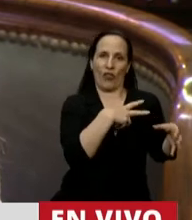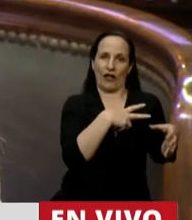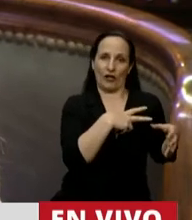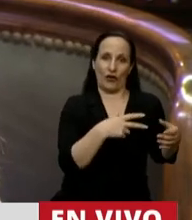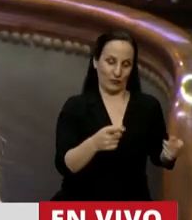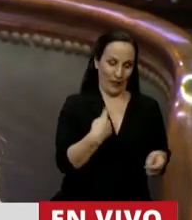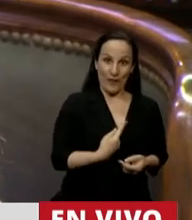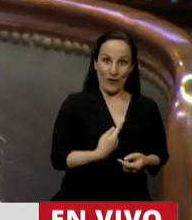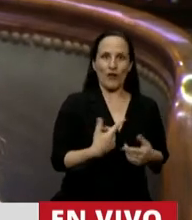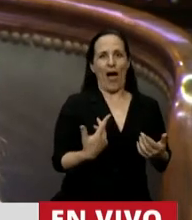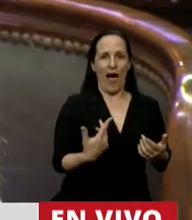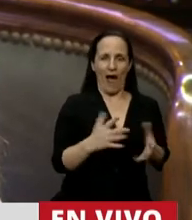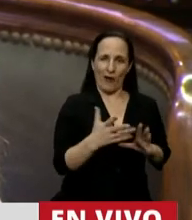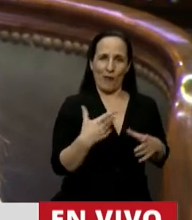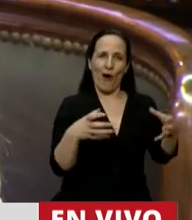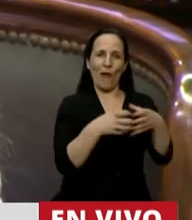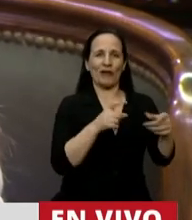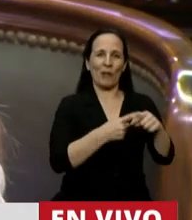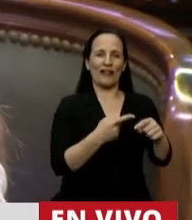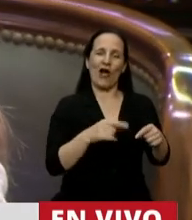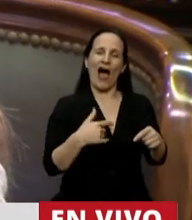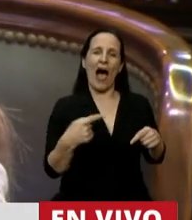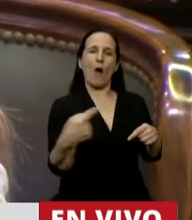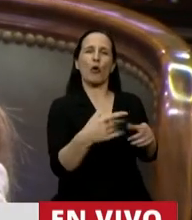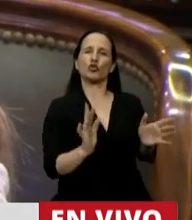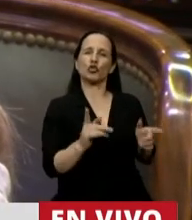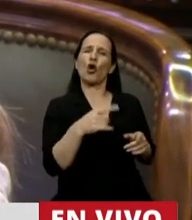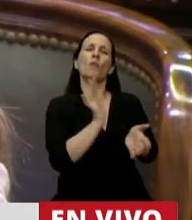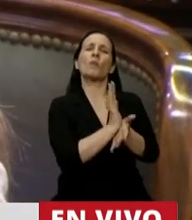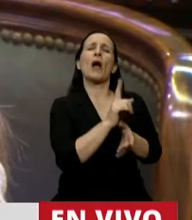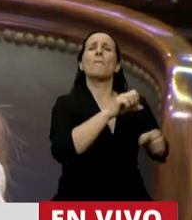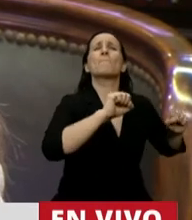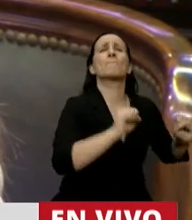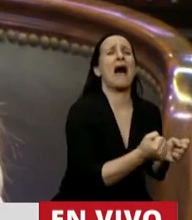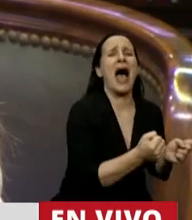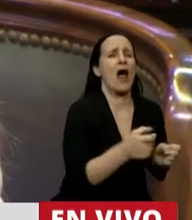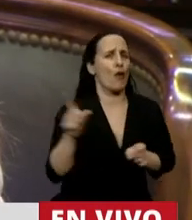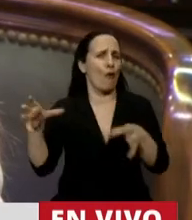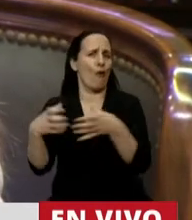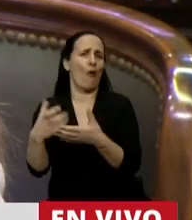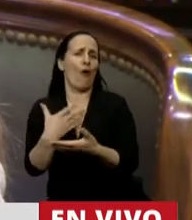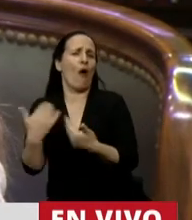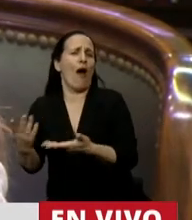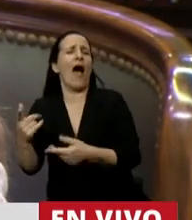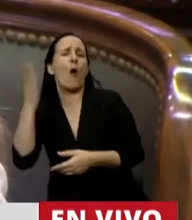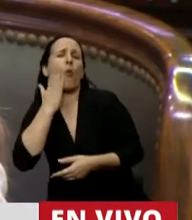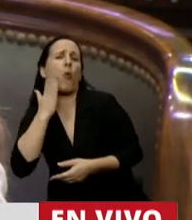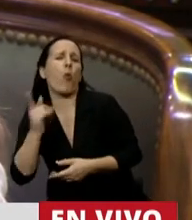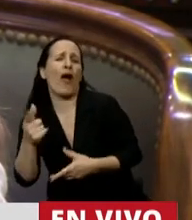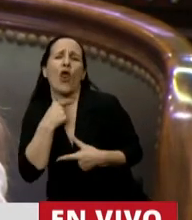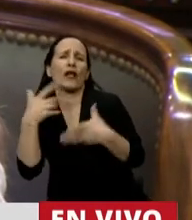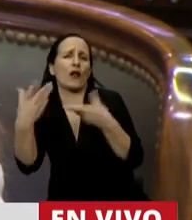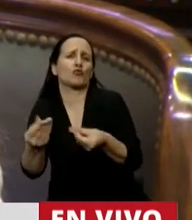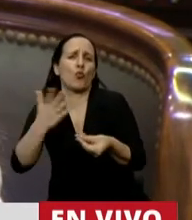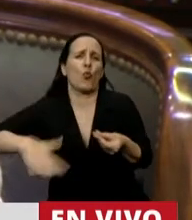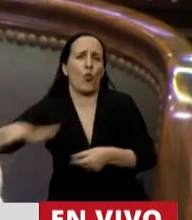nosotros. A la oposición, que vendríamos a ser los malos y el oficialismo vendría a ser los buenos que quieren ayudar a los pobres.